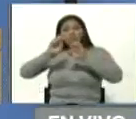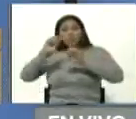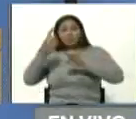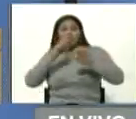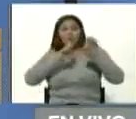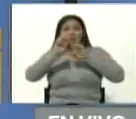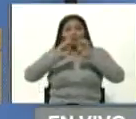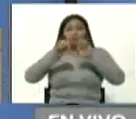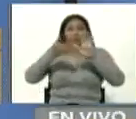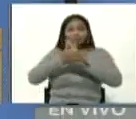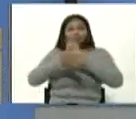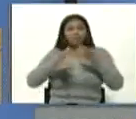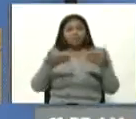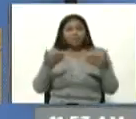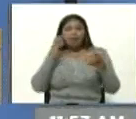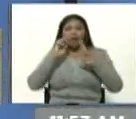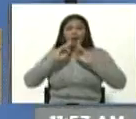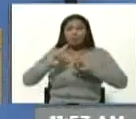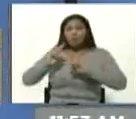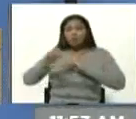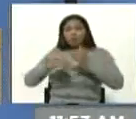evaluación